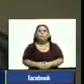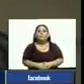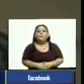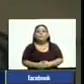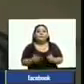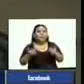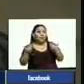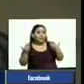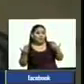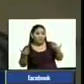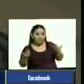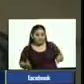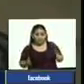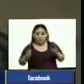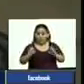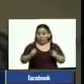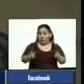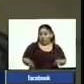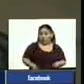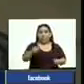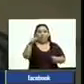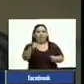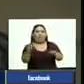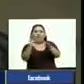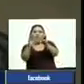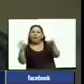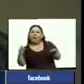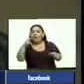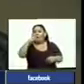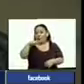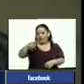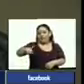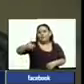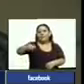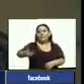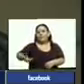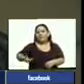el índice de Estado de Derecho del World Justice Project en 2019